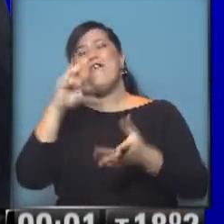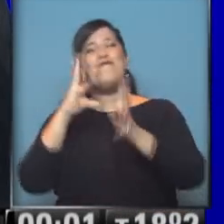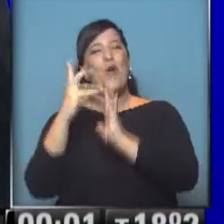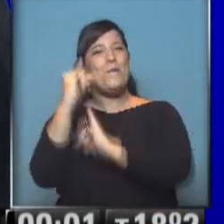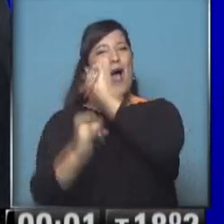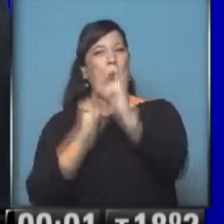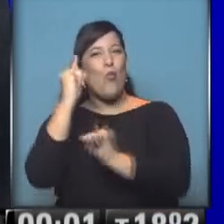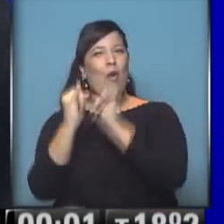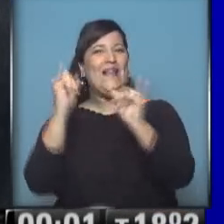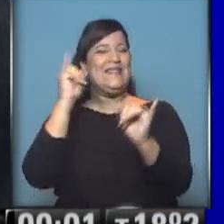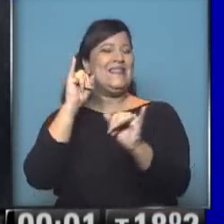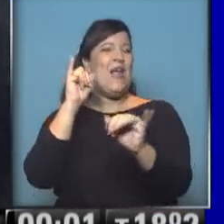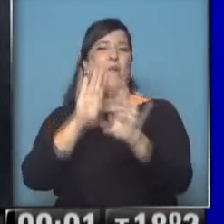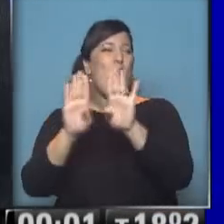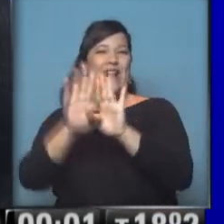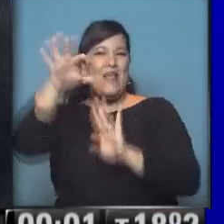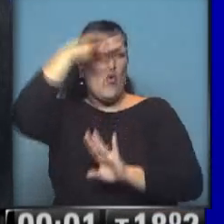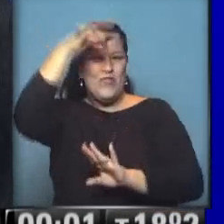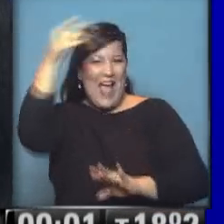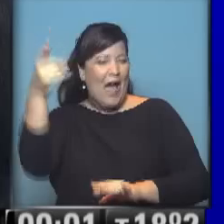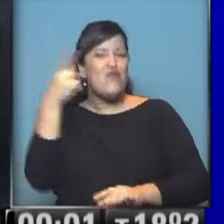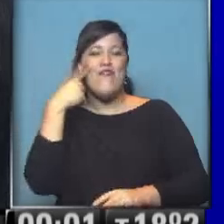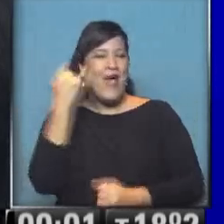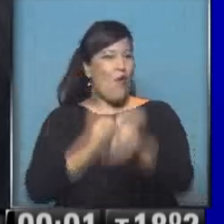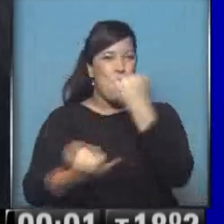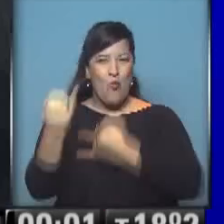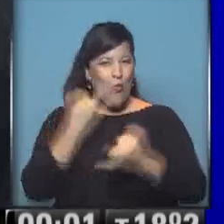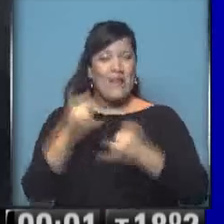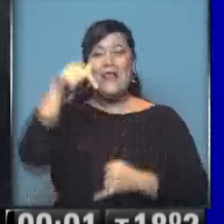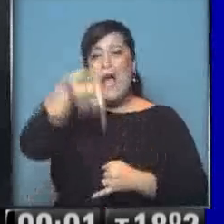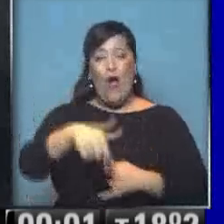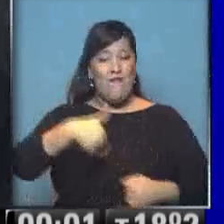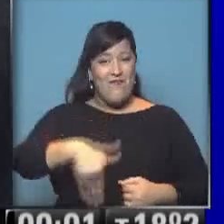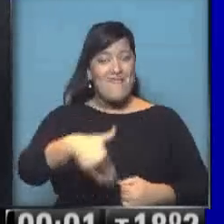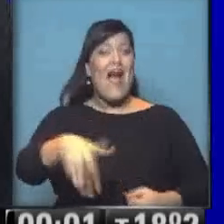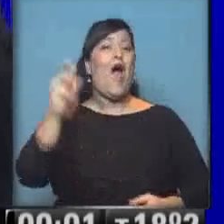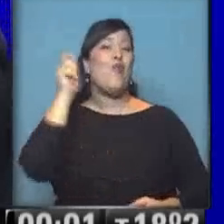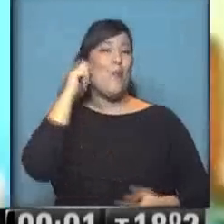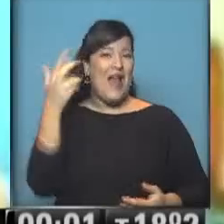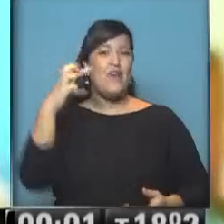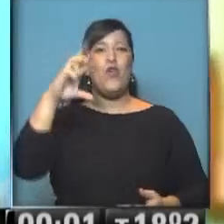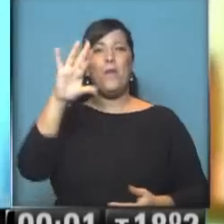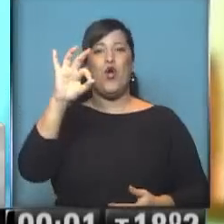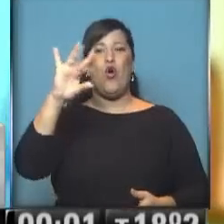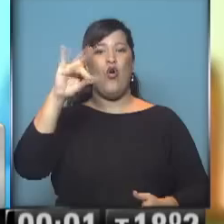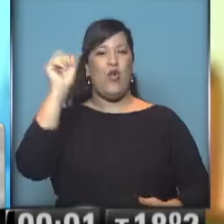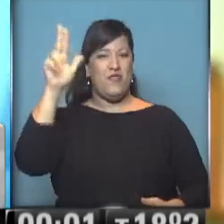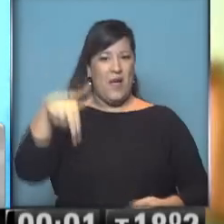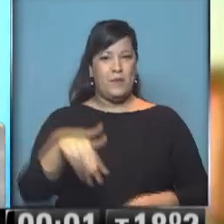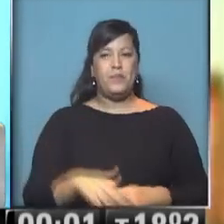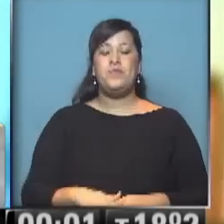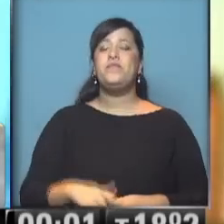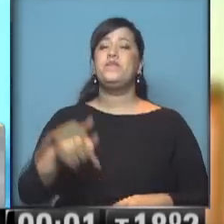puerta del Paracultural Hermosa. Así recordamos hoy a Luca Prodan, muy cerca de lo que es su cumpleaños. Procedo a